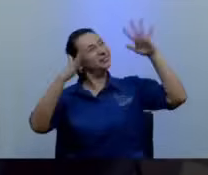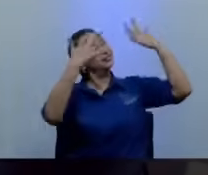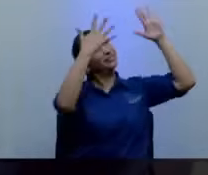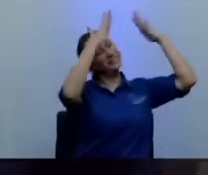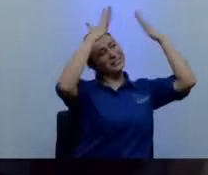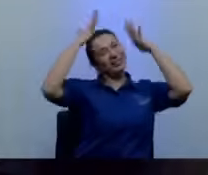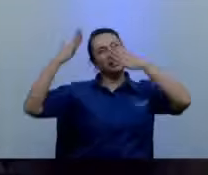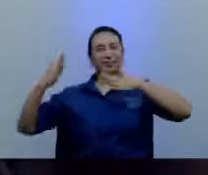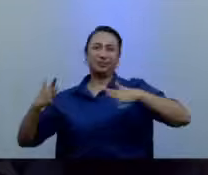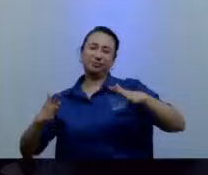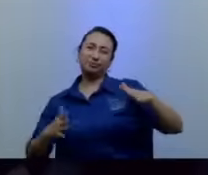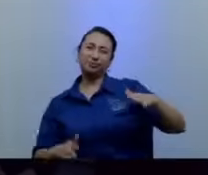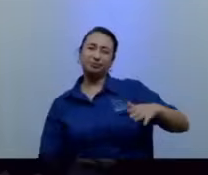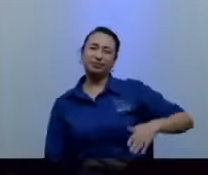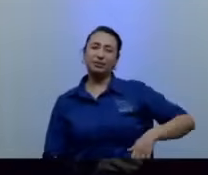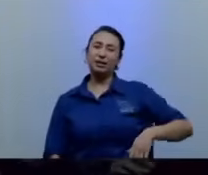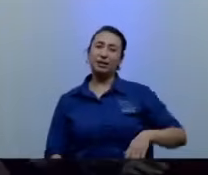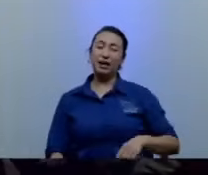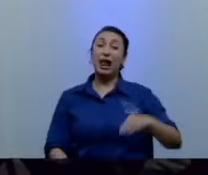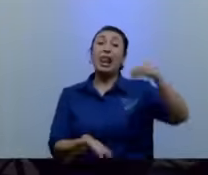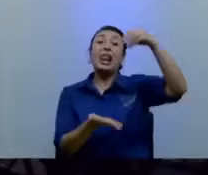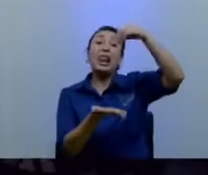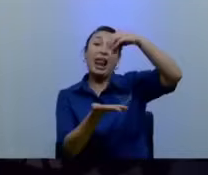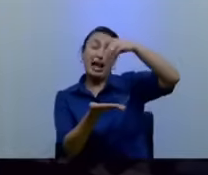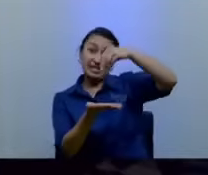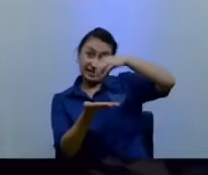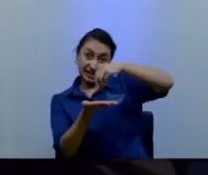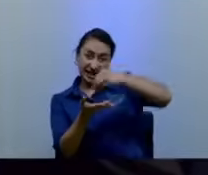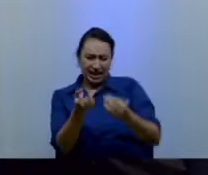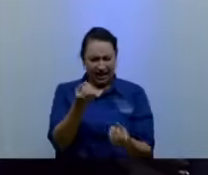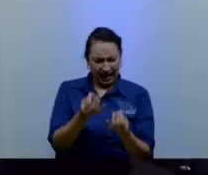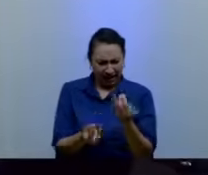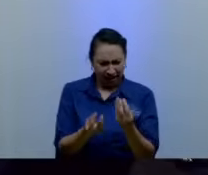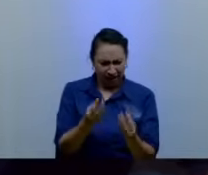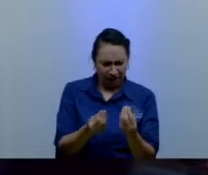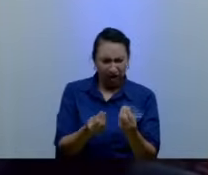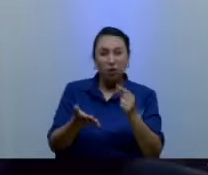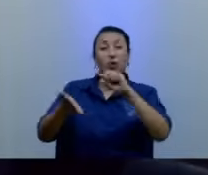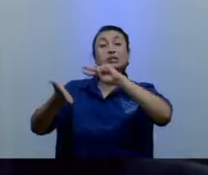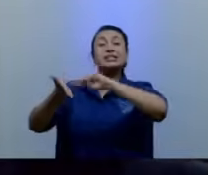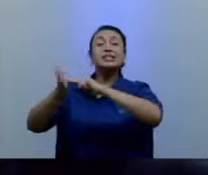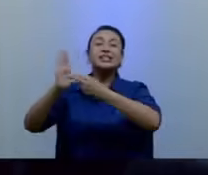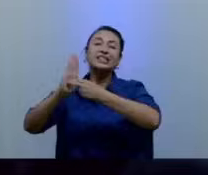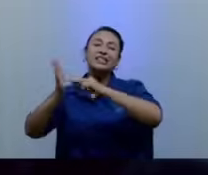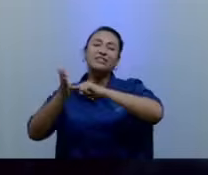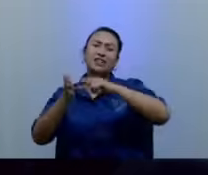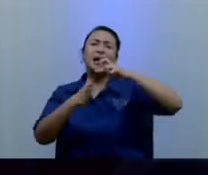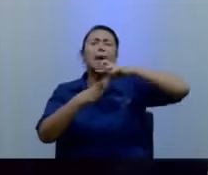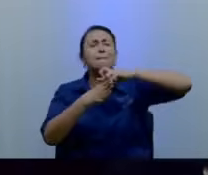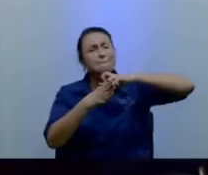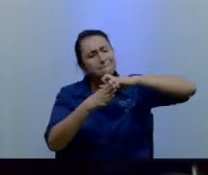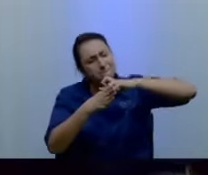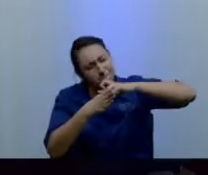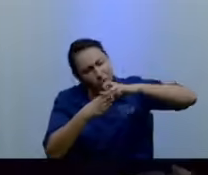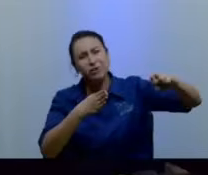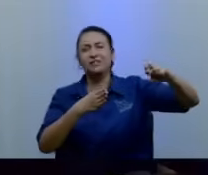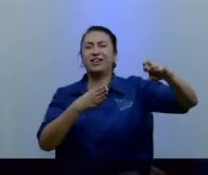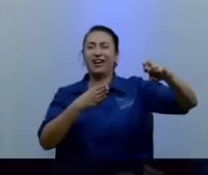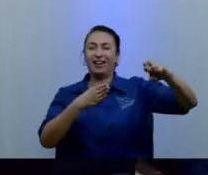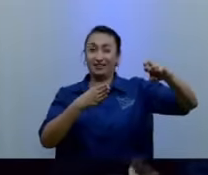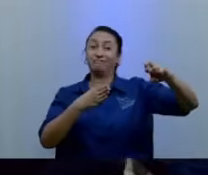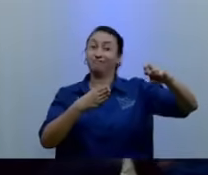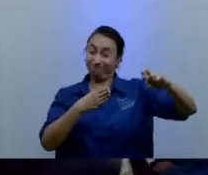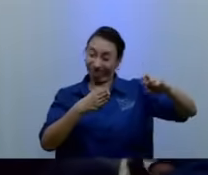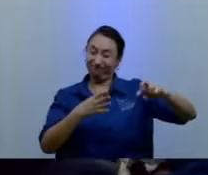esto, pero esto es purificación. Significa, según el contexto, en los versículos anteriores, mejor dicho, en el verso anterior, 23,